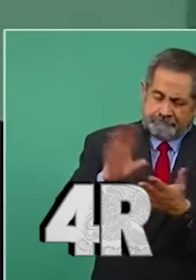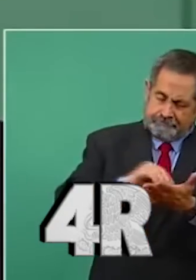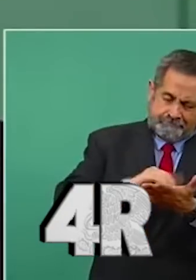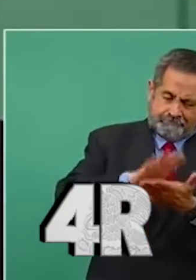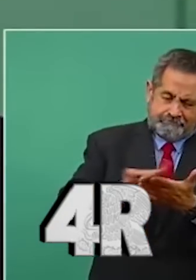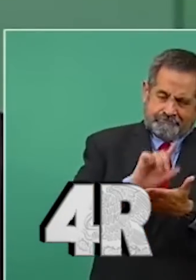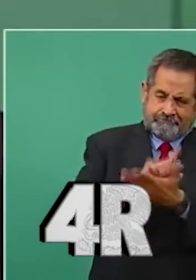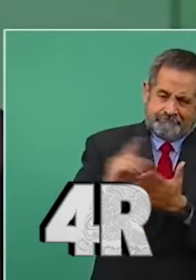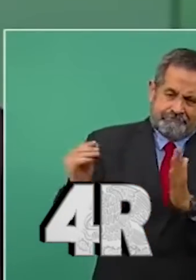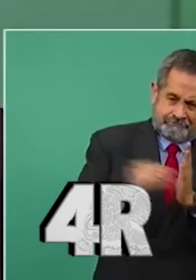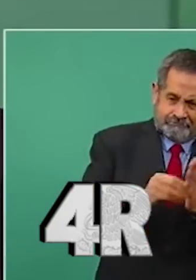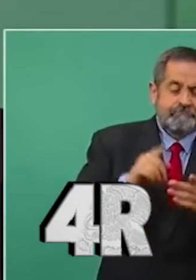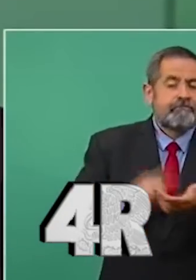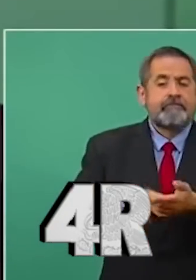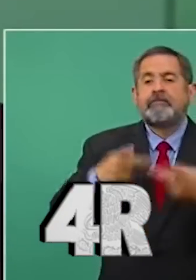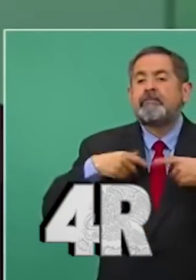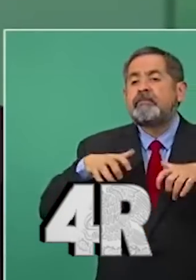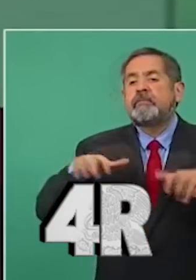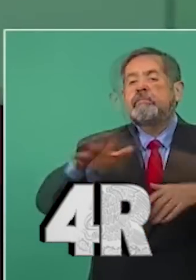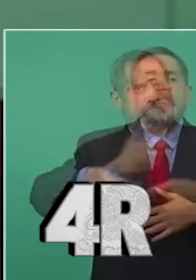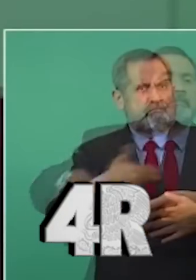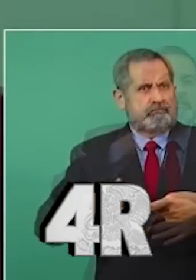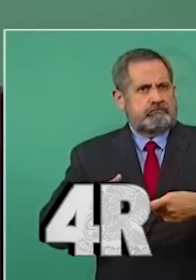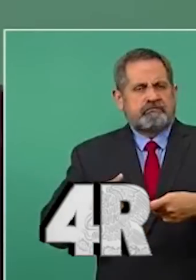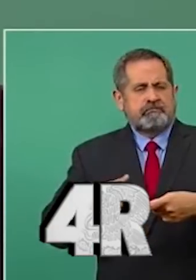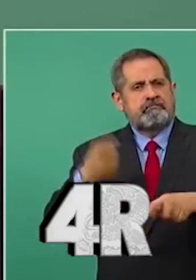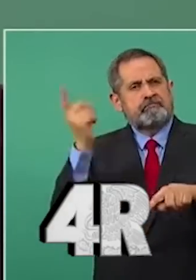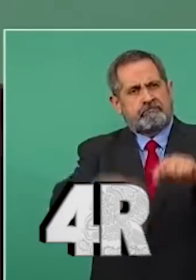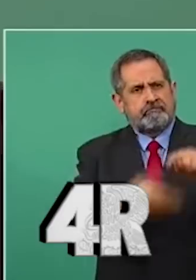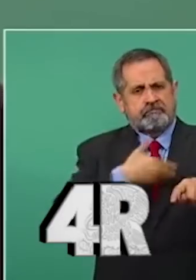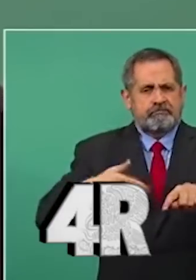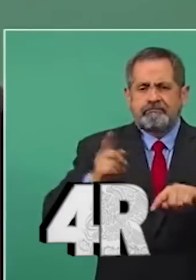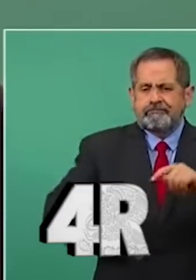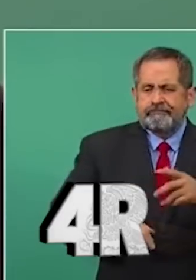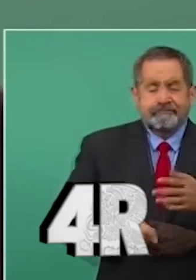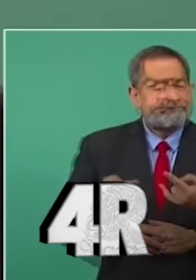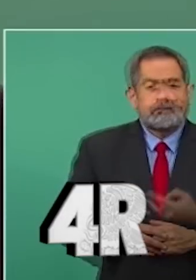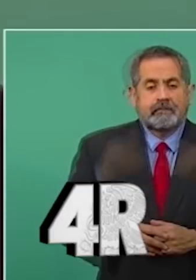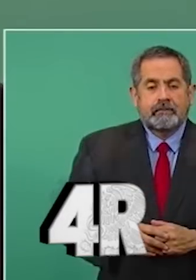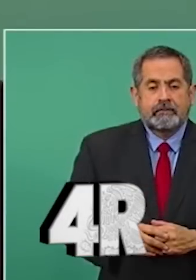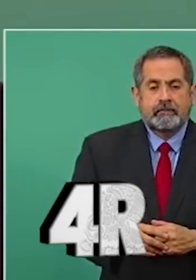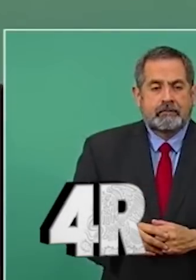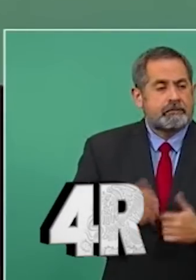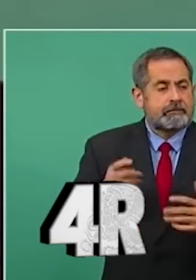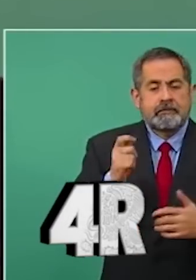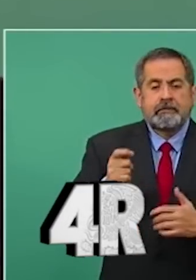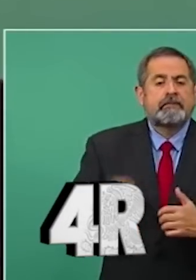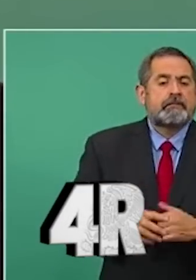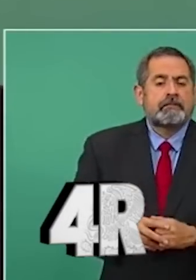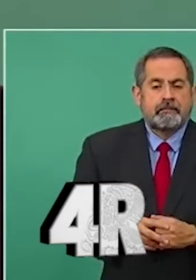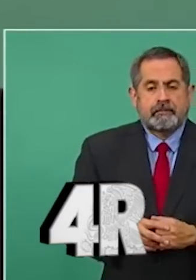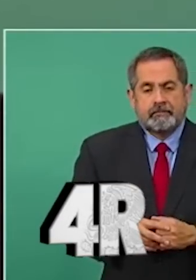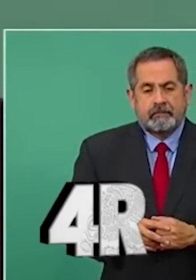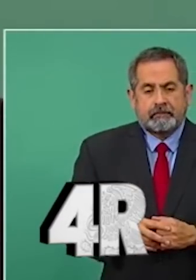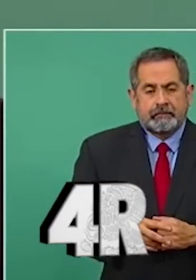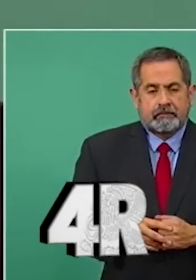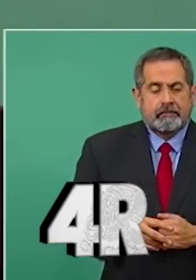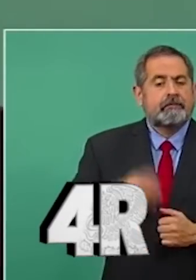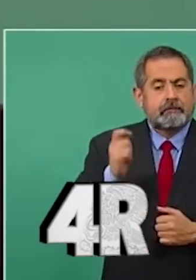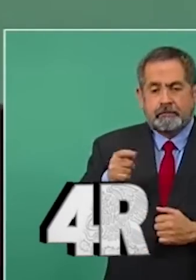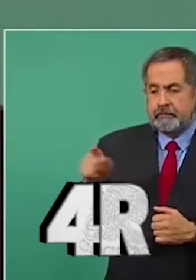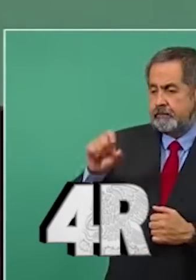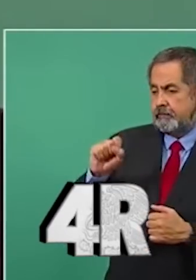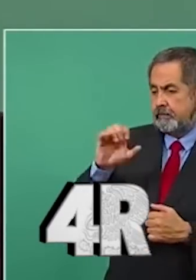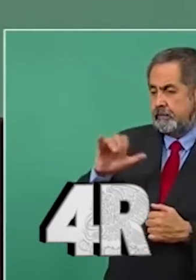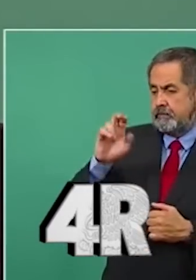establecido de que el pueblo pone y el pueblo quita. Es histórico. Entonces, eso es lo que la Corte